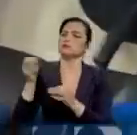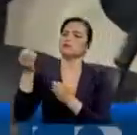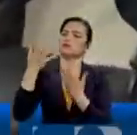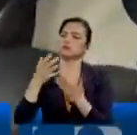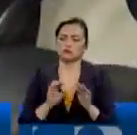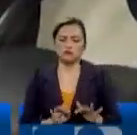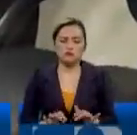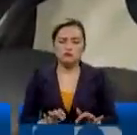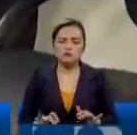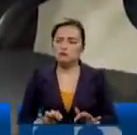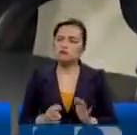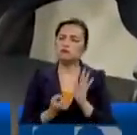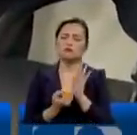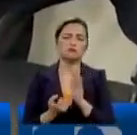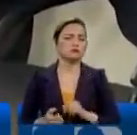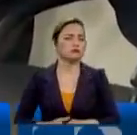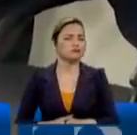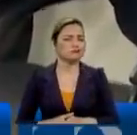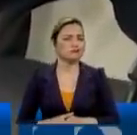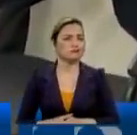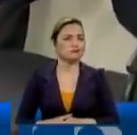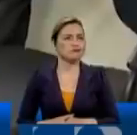información, su identificación.